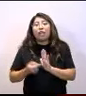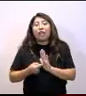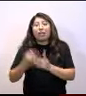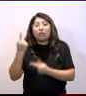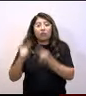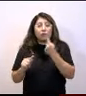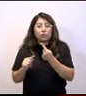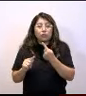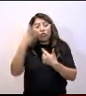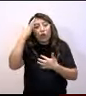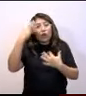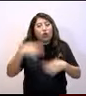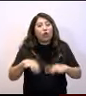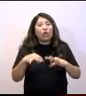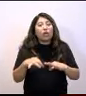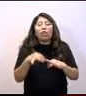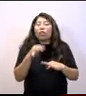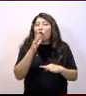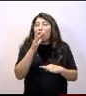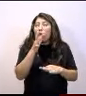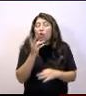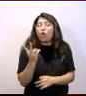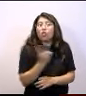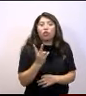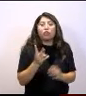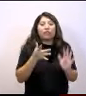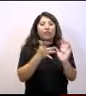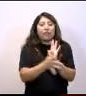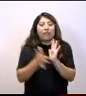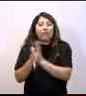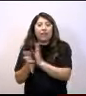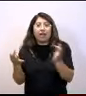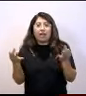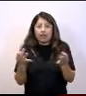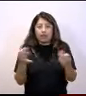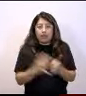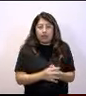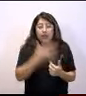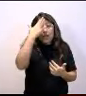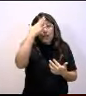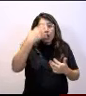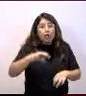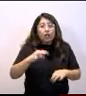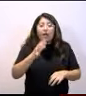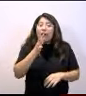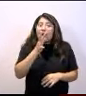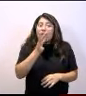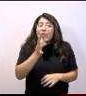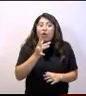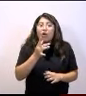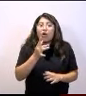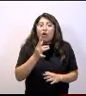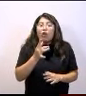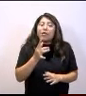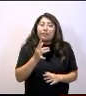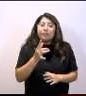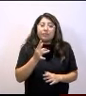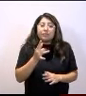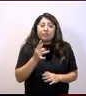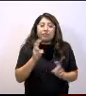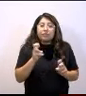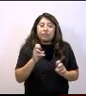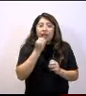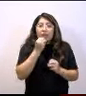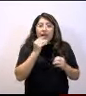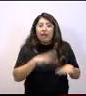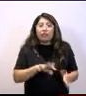coherente en lo que significan ambos proyectos de ley, coherente en lo que significa en la medida de abandono de los